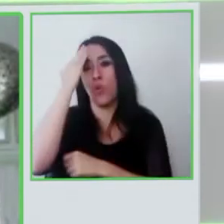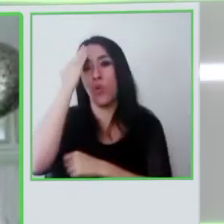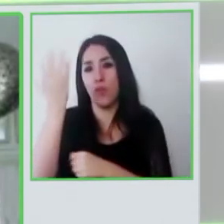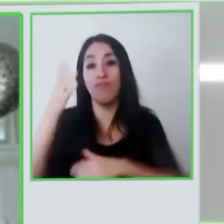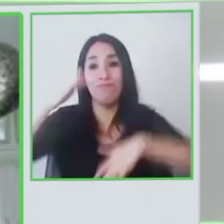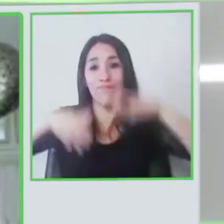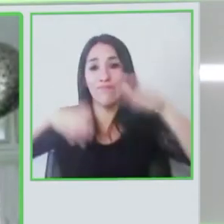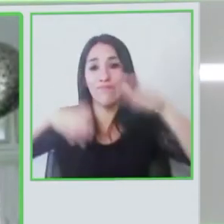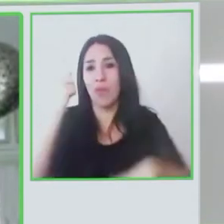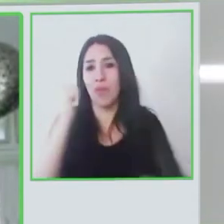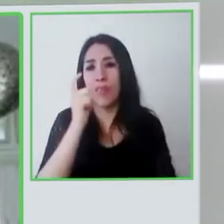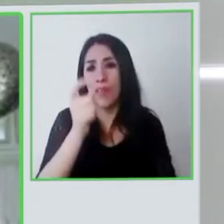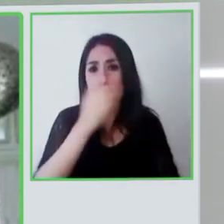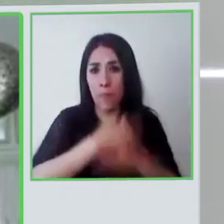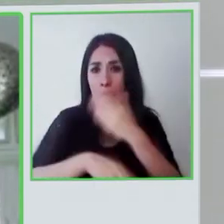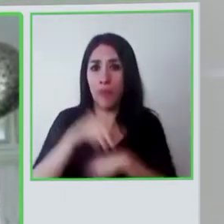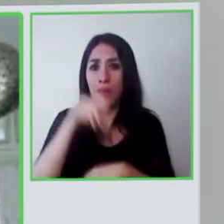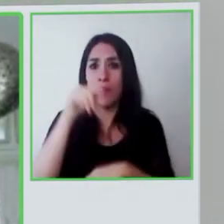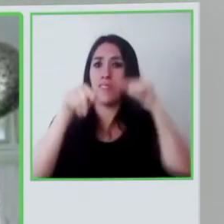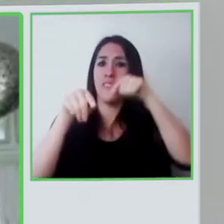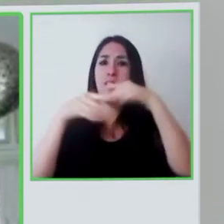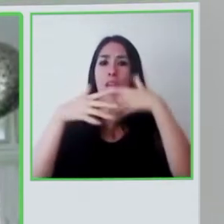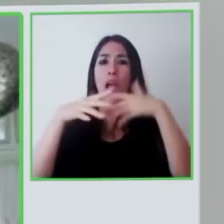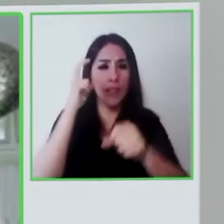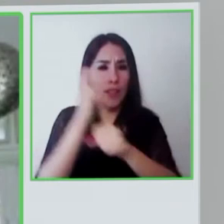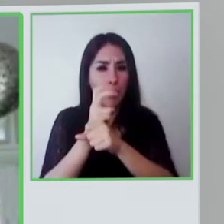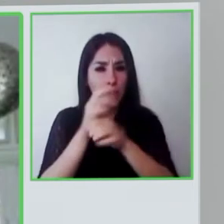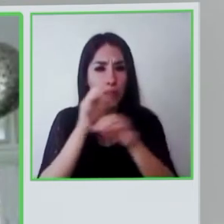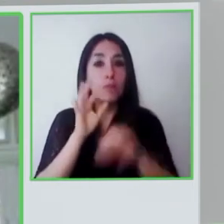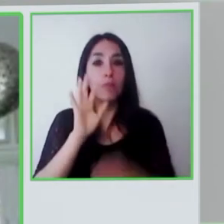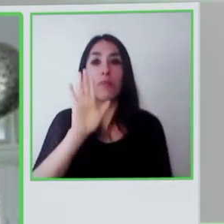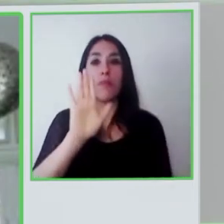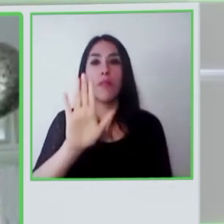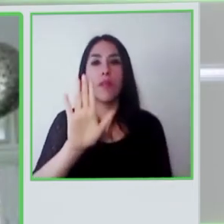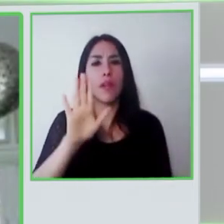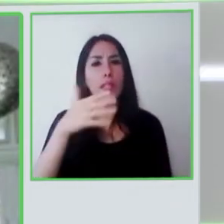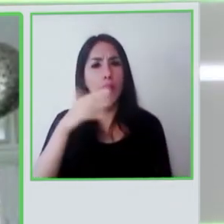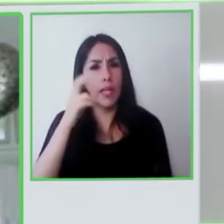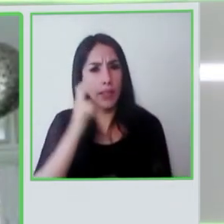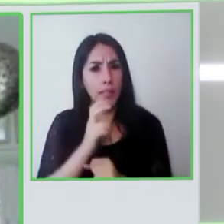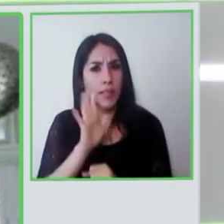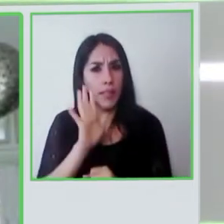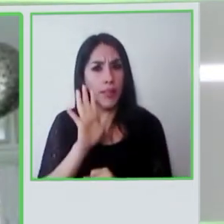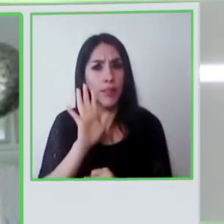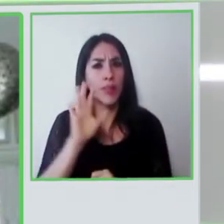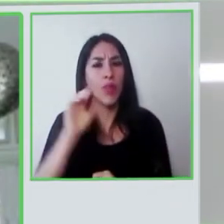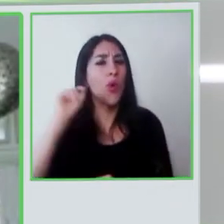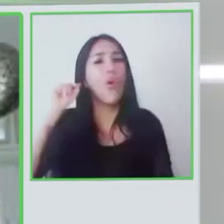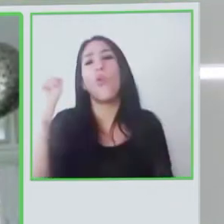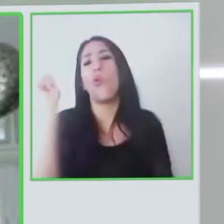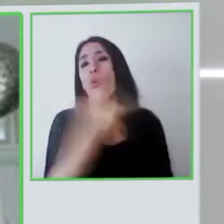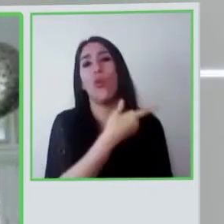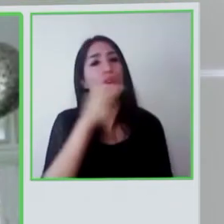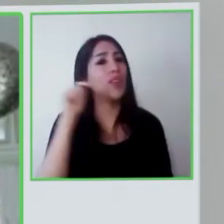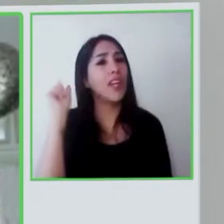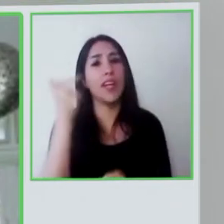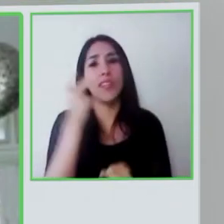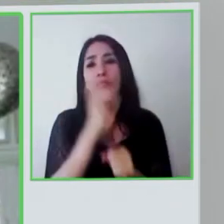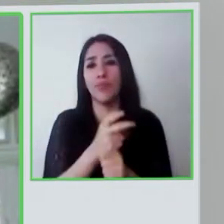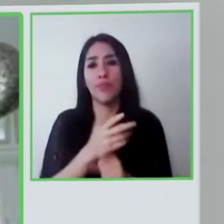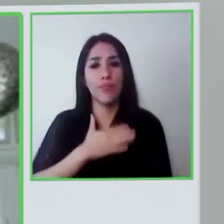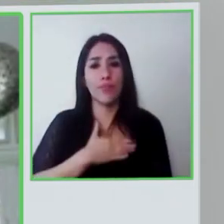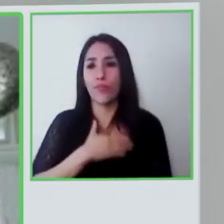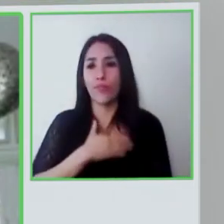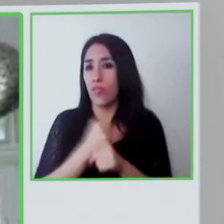universal es muy difícil para todos ser nosotros mismos en el trabajo entonces lo que están